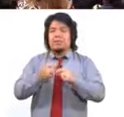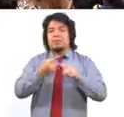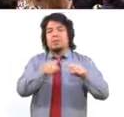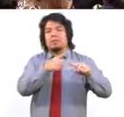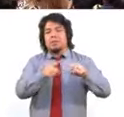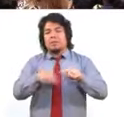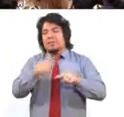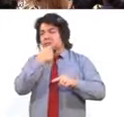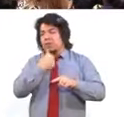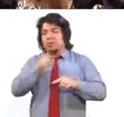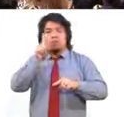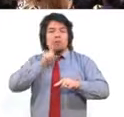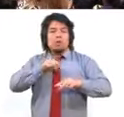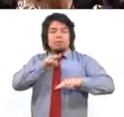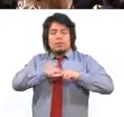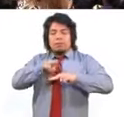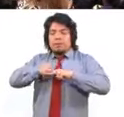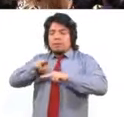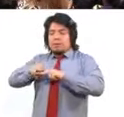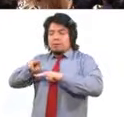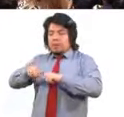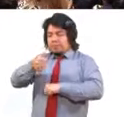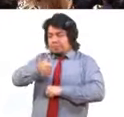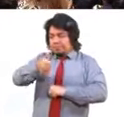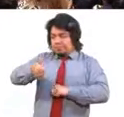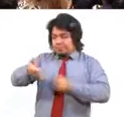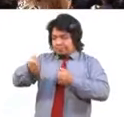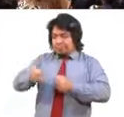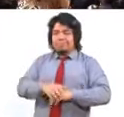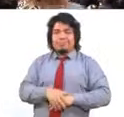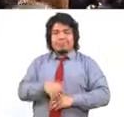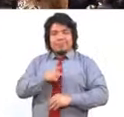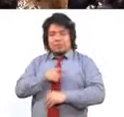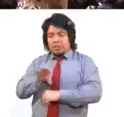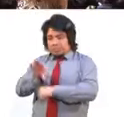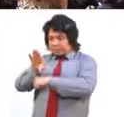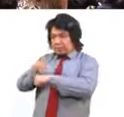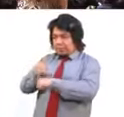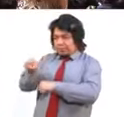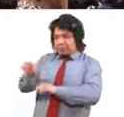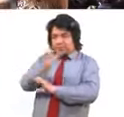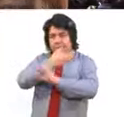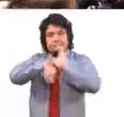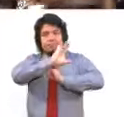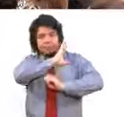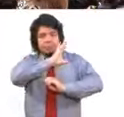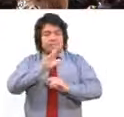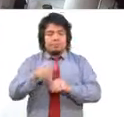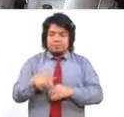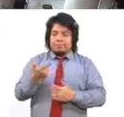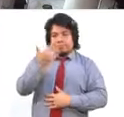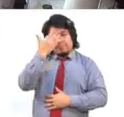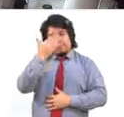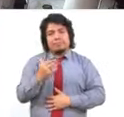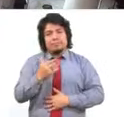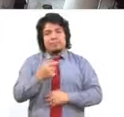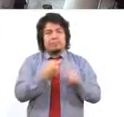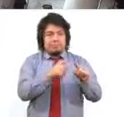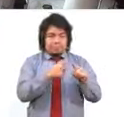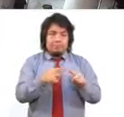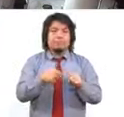a las y los miembros del Presidium. Con su permiso, doctora Sheinbaum, jefa de gobierno. Como parte de las acciones